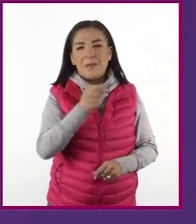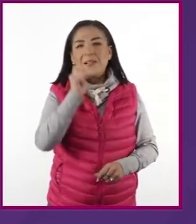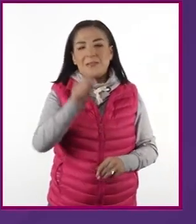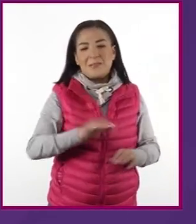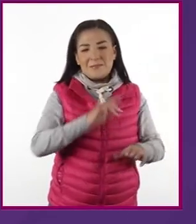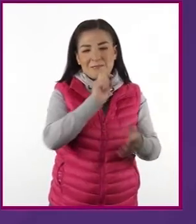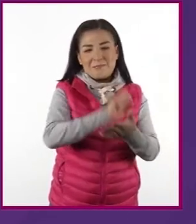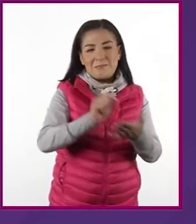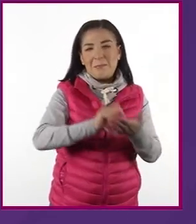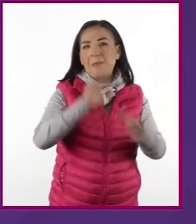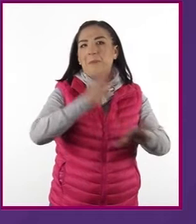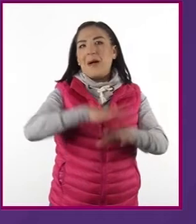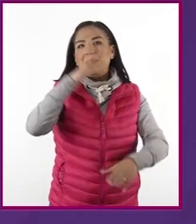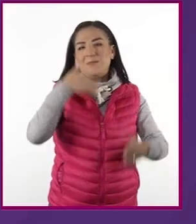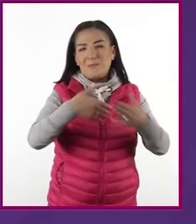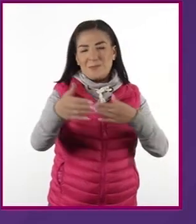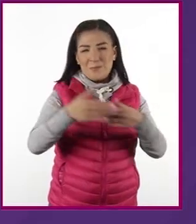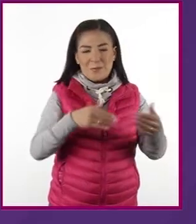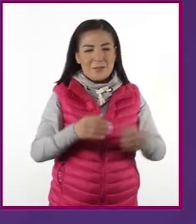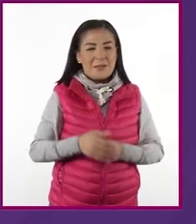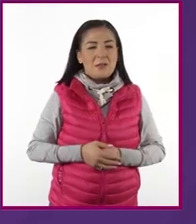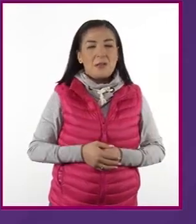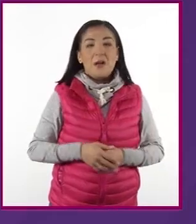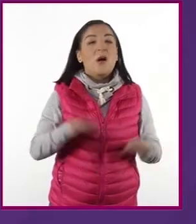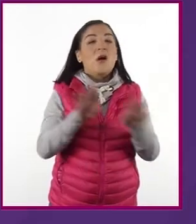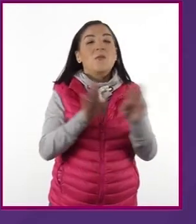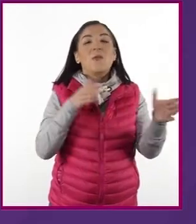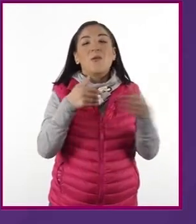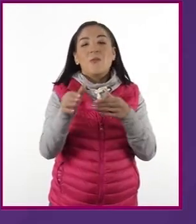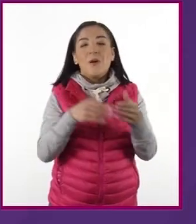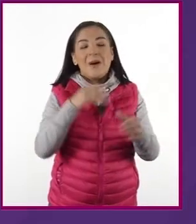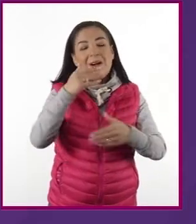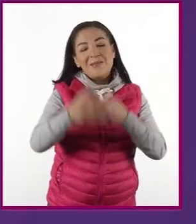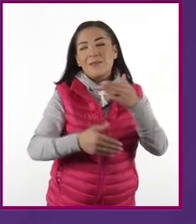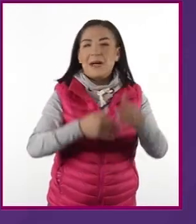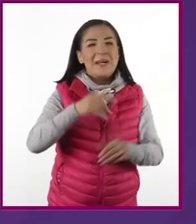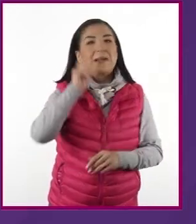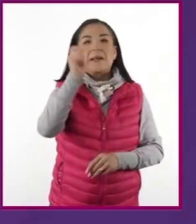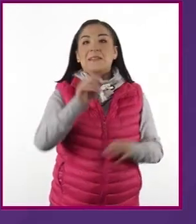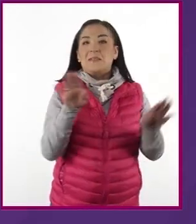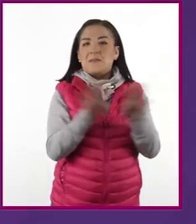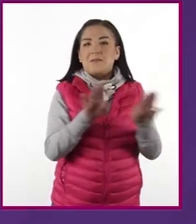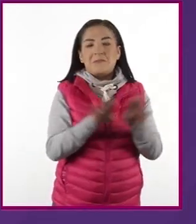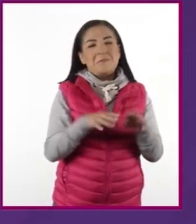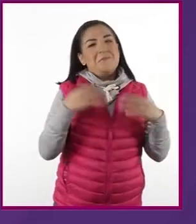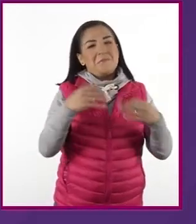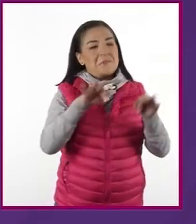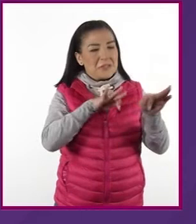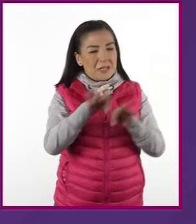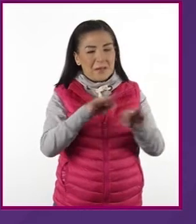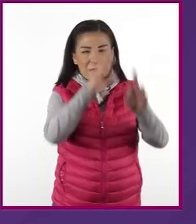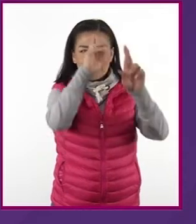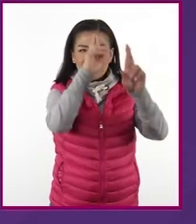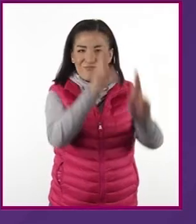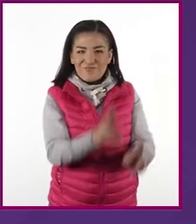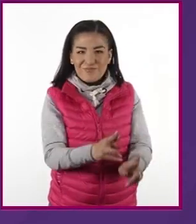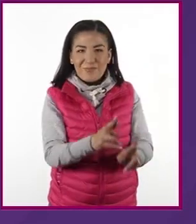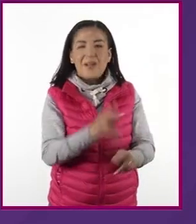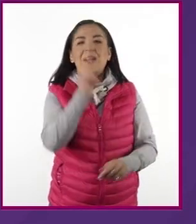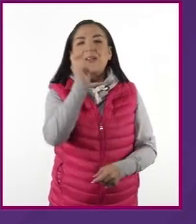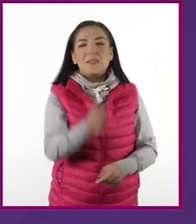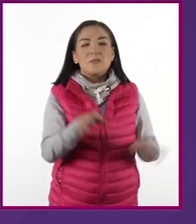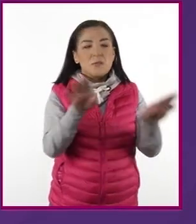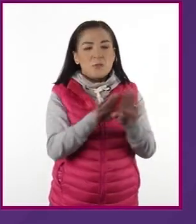trata de una moda pasajera, sino de un hecho irreversible, resultado de hondos cambios